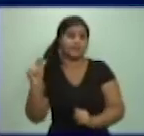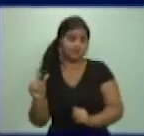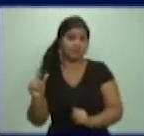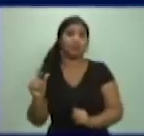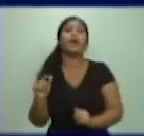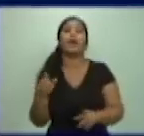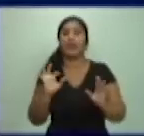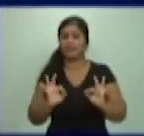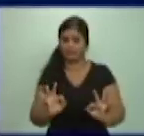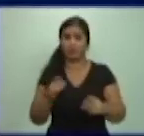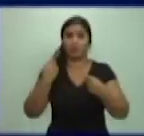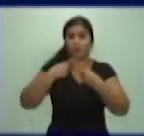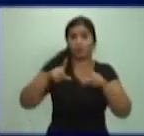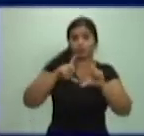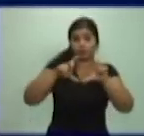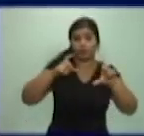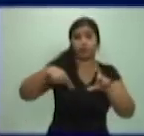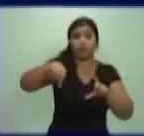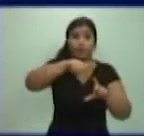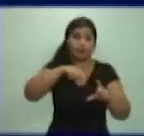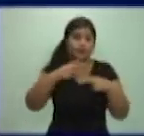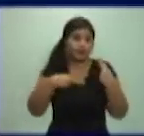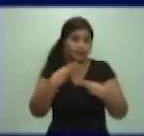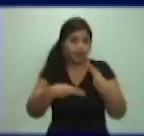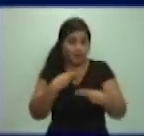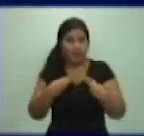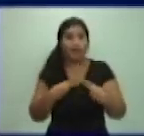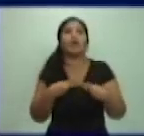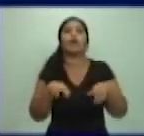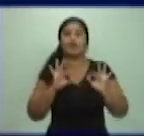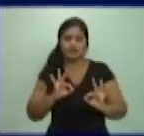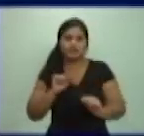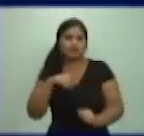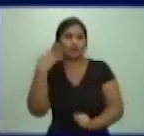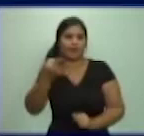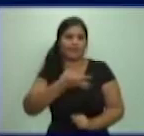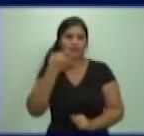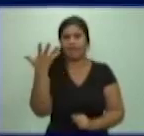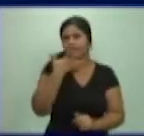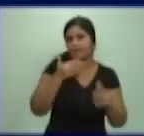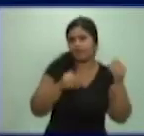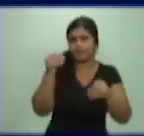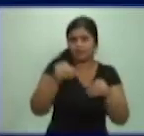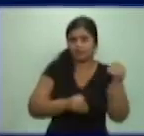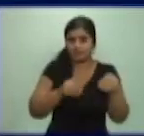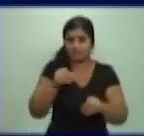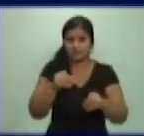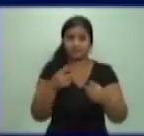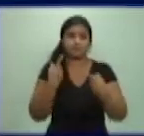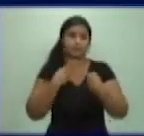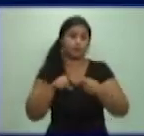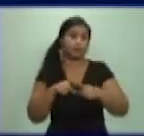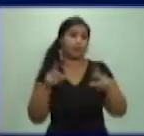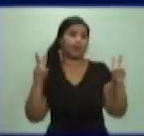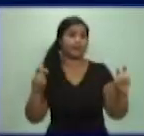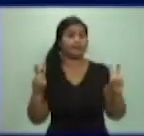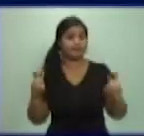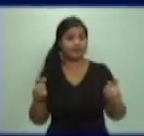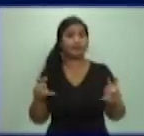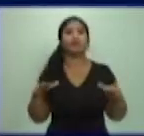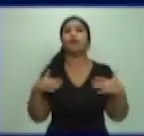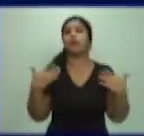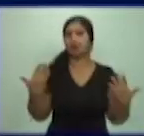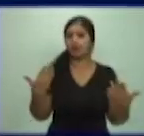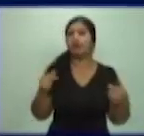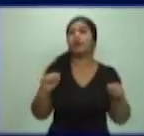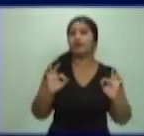en la construcción la salida va a ser hablar de los personajes de las obras literarias. Si me hablan de los temas de las obras literarias, bueno, serán